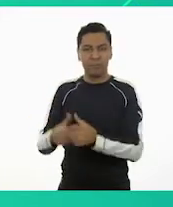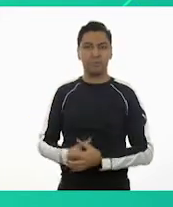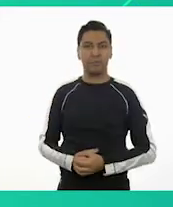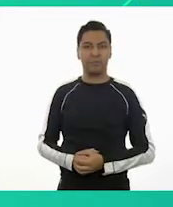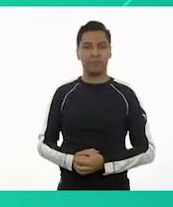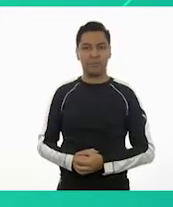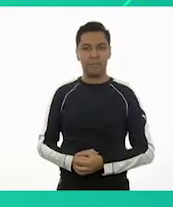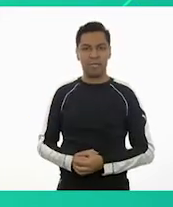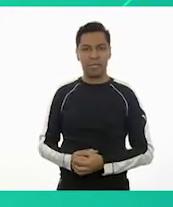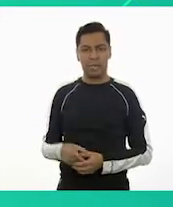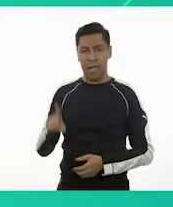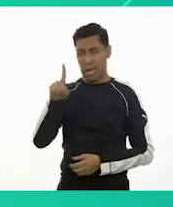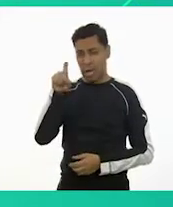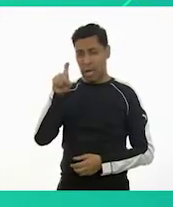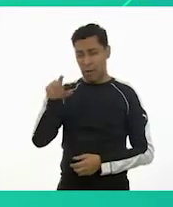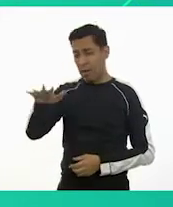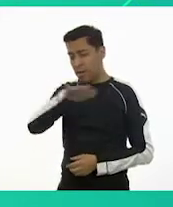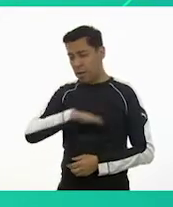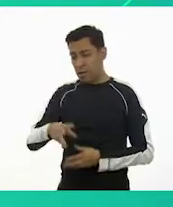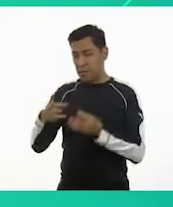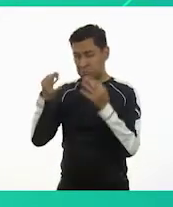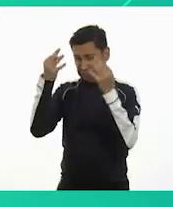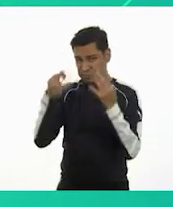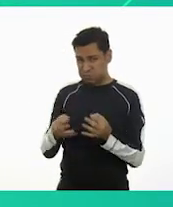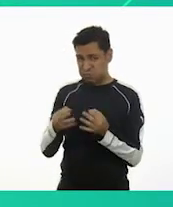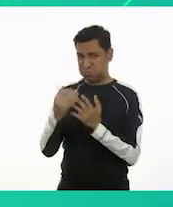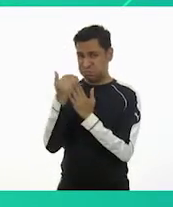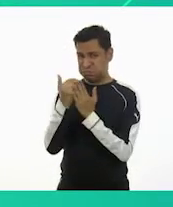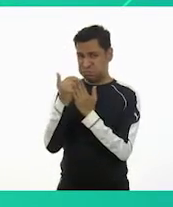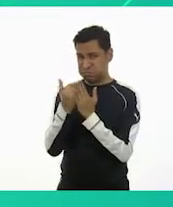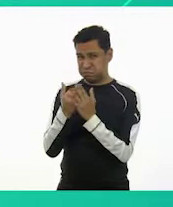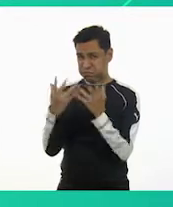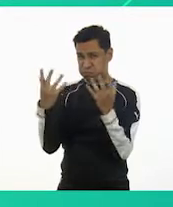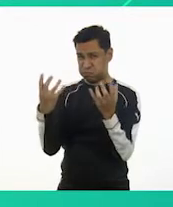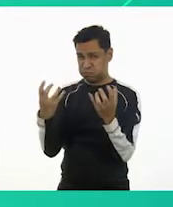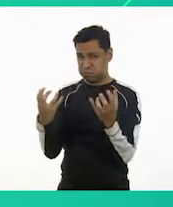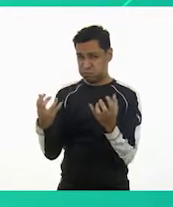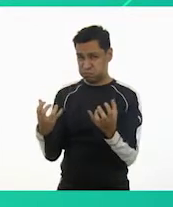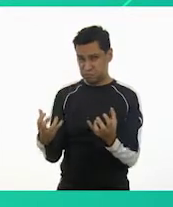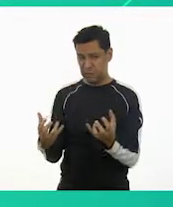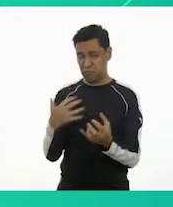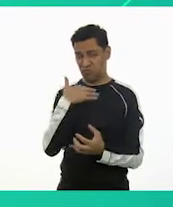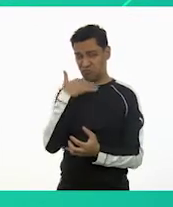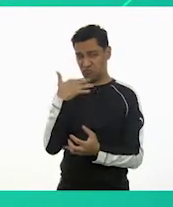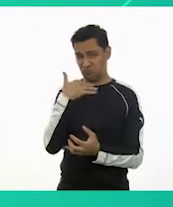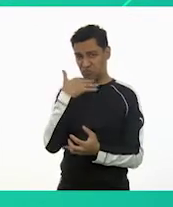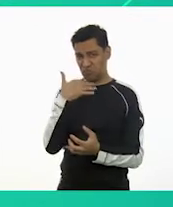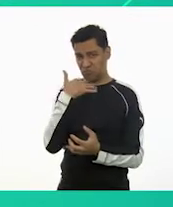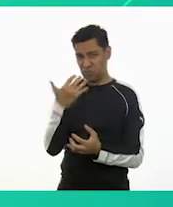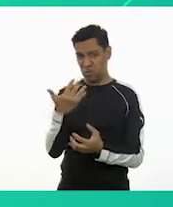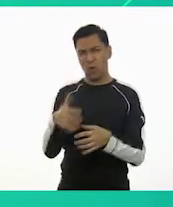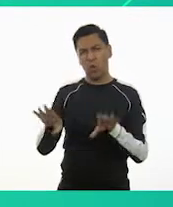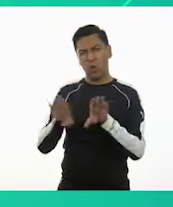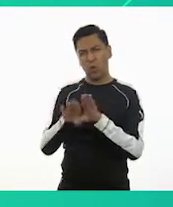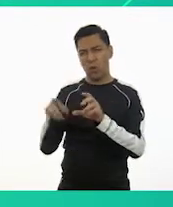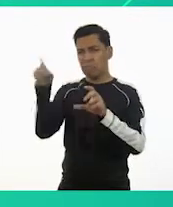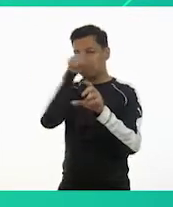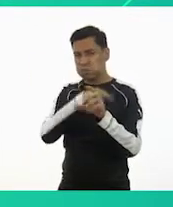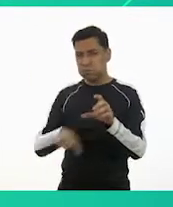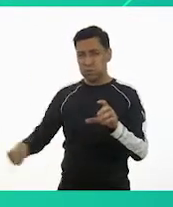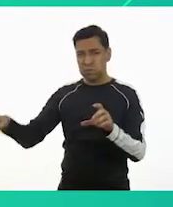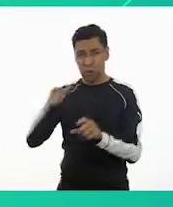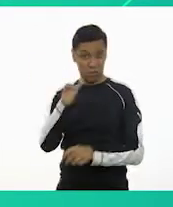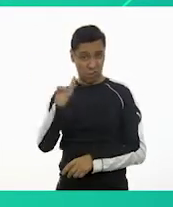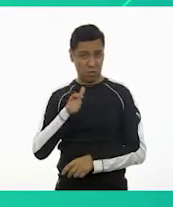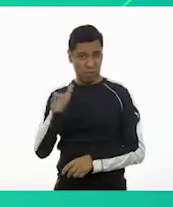La calidad del agua se ha venido reduciendo. Y se viene reduciendo fundamentalmente porque le hemos cambiado el ciclo hídrico a todo